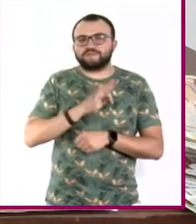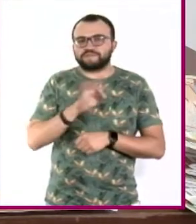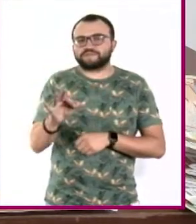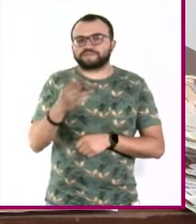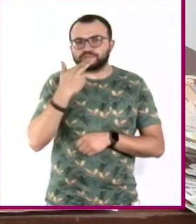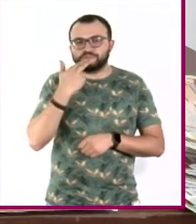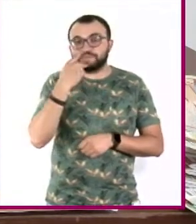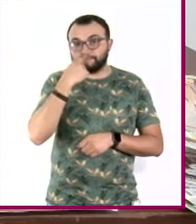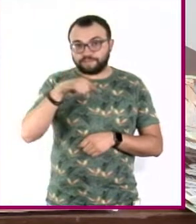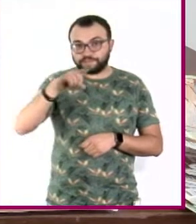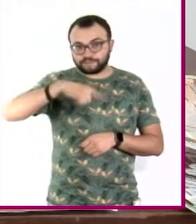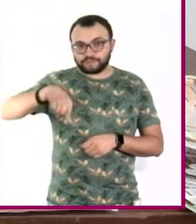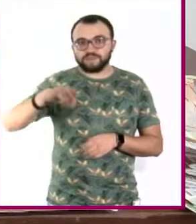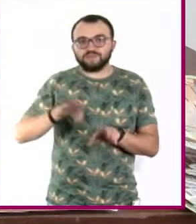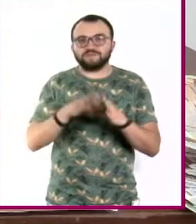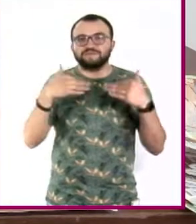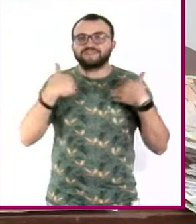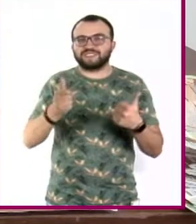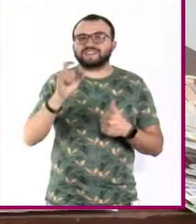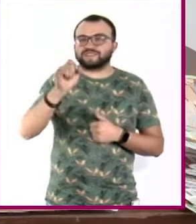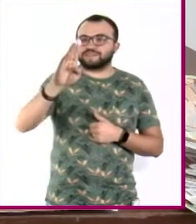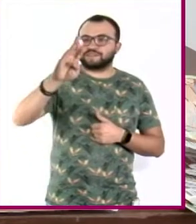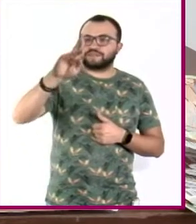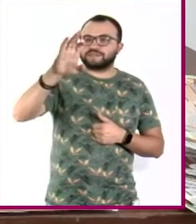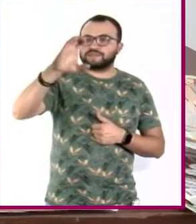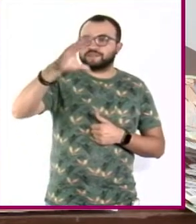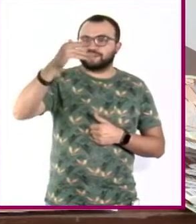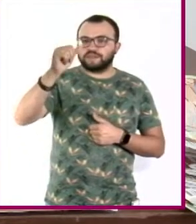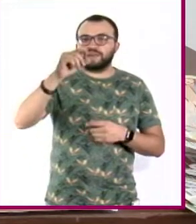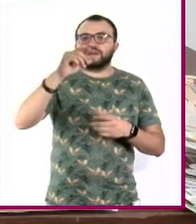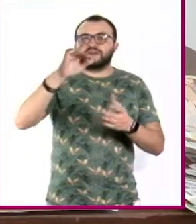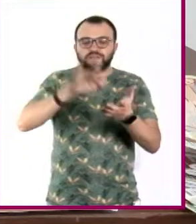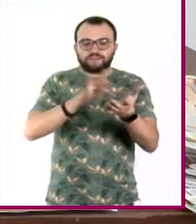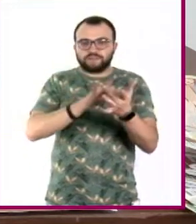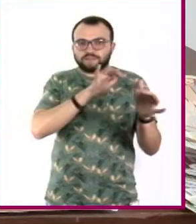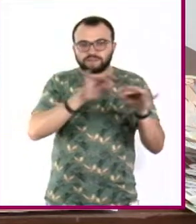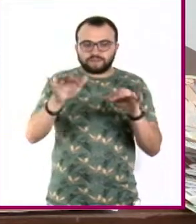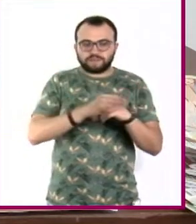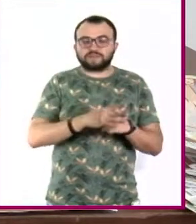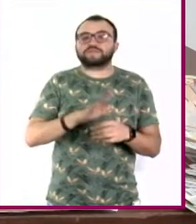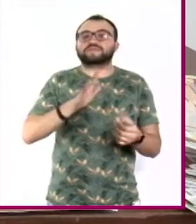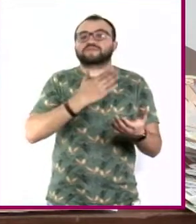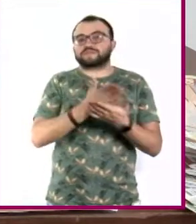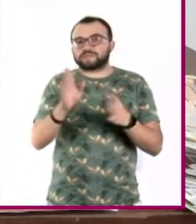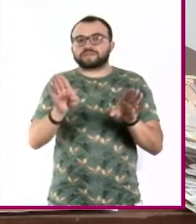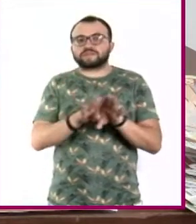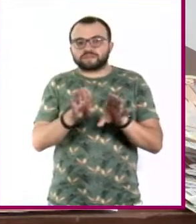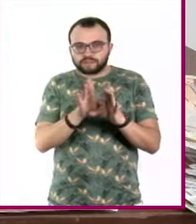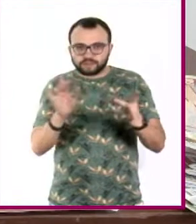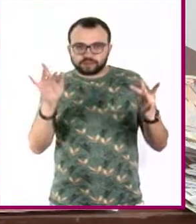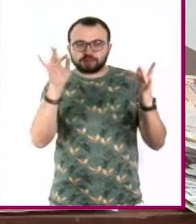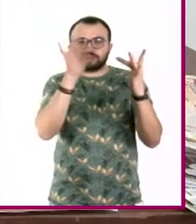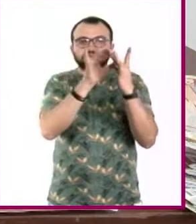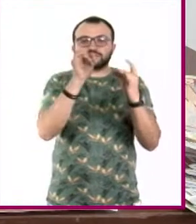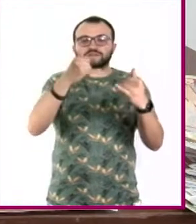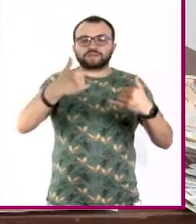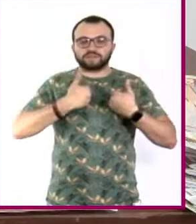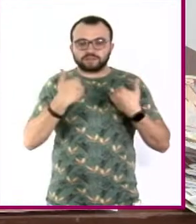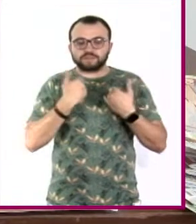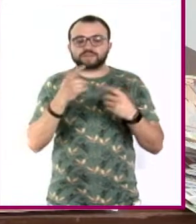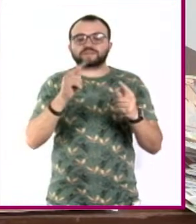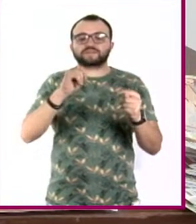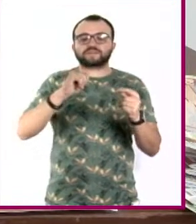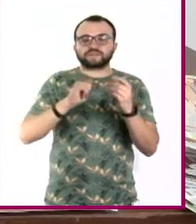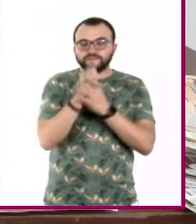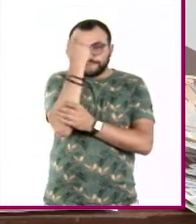útil y entender esto de la brecha digital. Además de entrelazar el tema de juventudes y tecnología. Mira, Alfredo, escúchame un